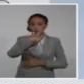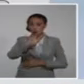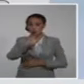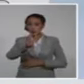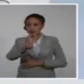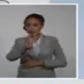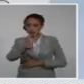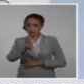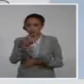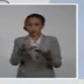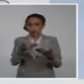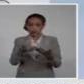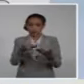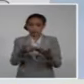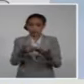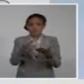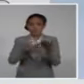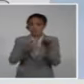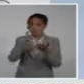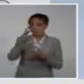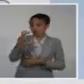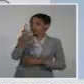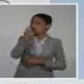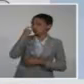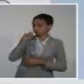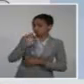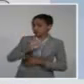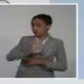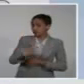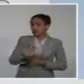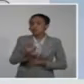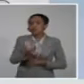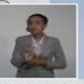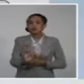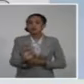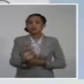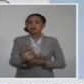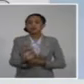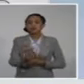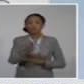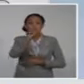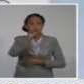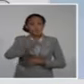3.256.543 PCR y se han diagnosticado